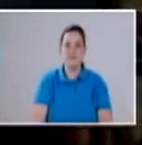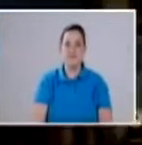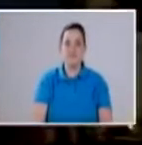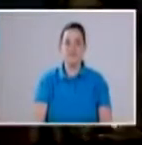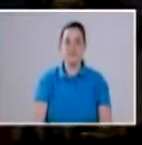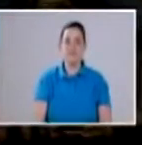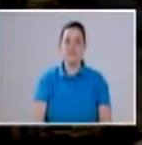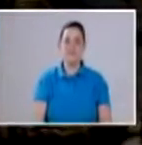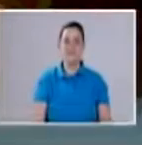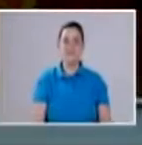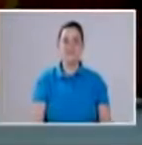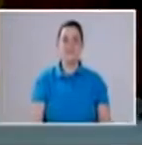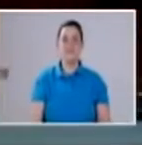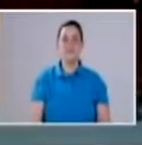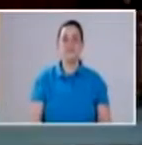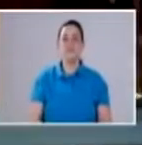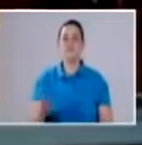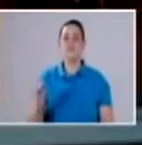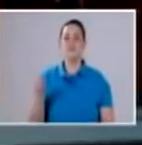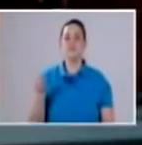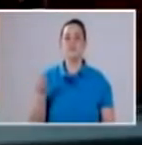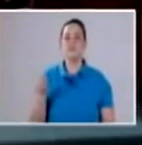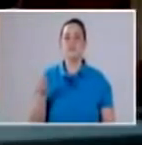Voy a ir más allá. ¿Qué